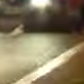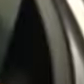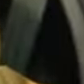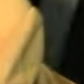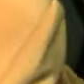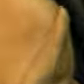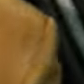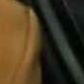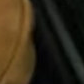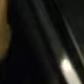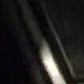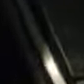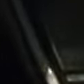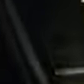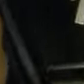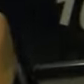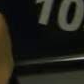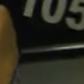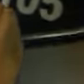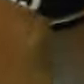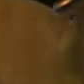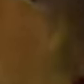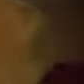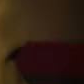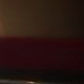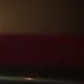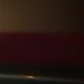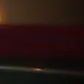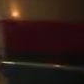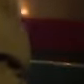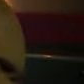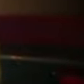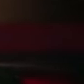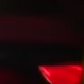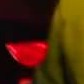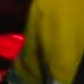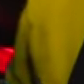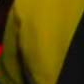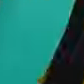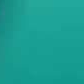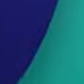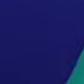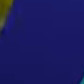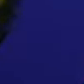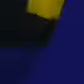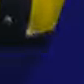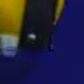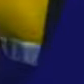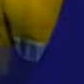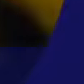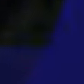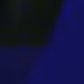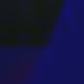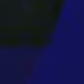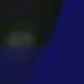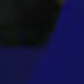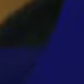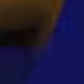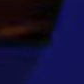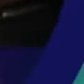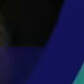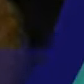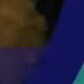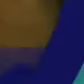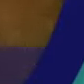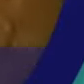abogado en estado de ebriedad estuvo a punto de provocar una desgracia esta madrugada. Según testigos, el sujeto enloqueció y disparó al